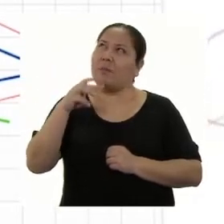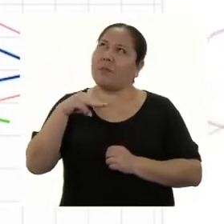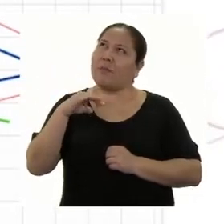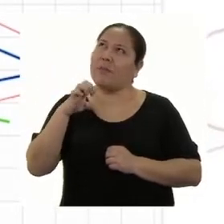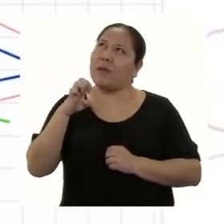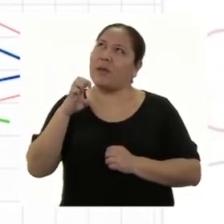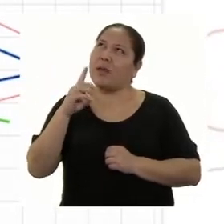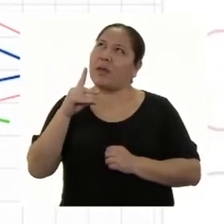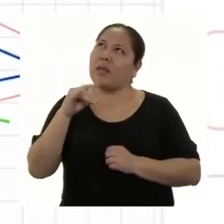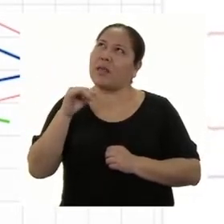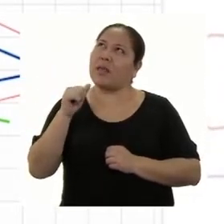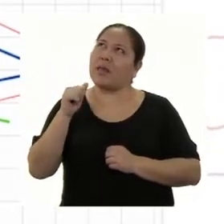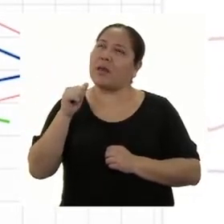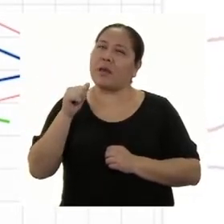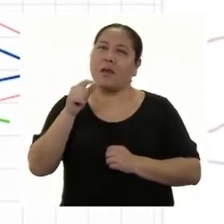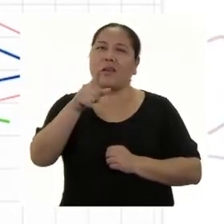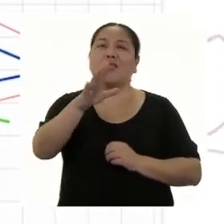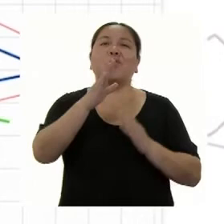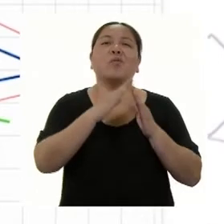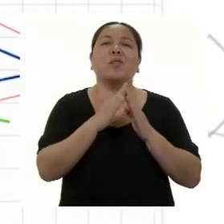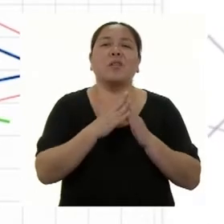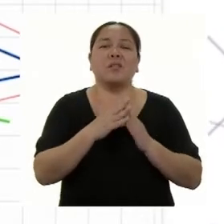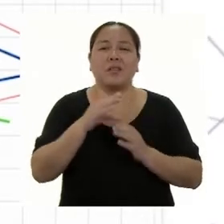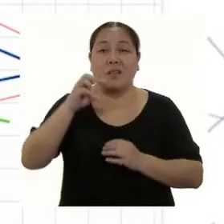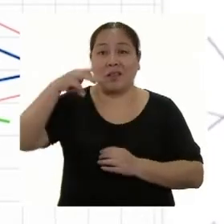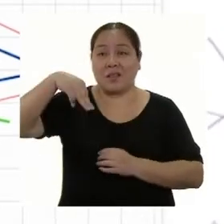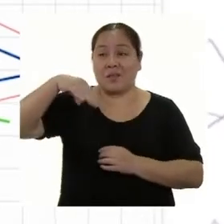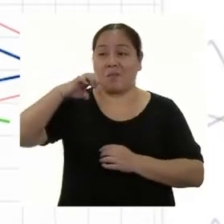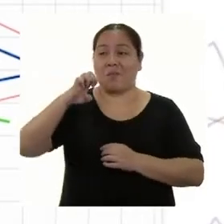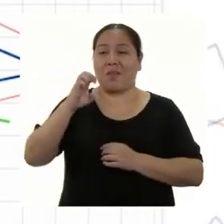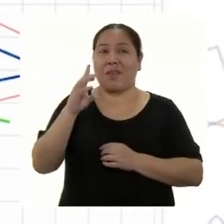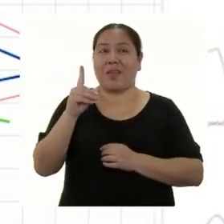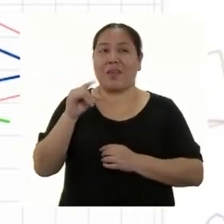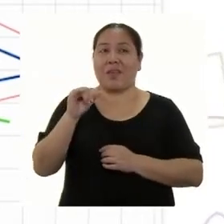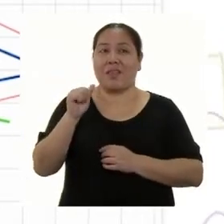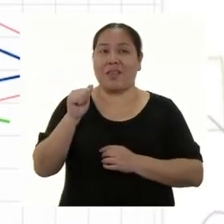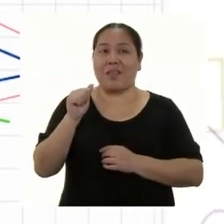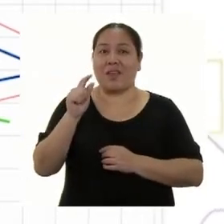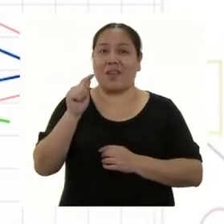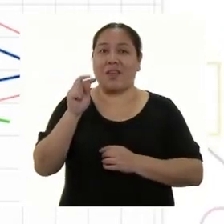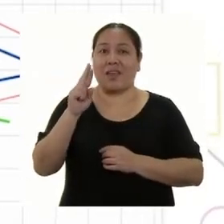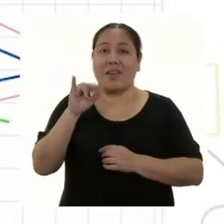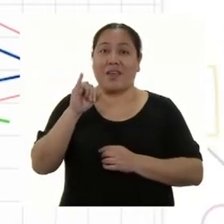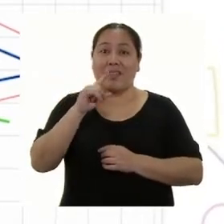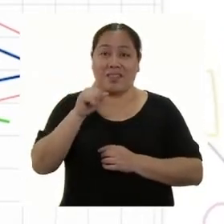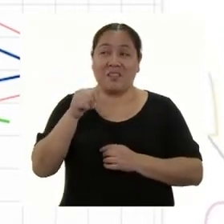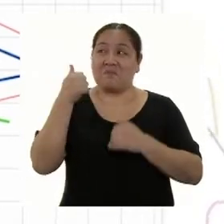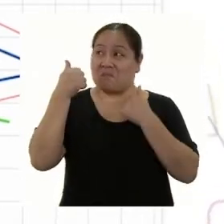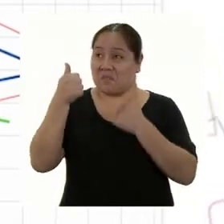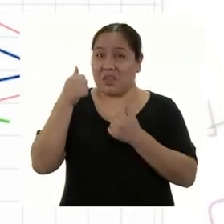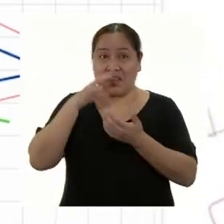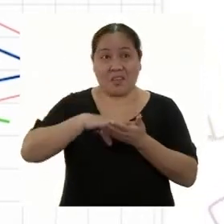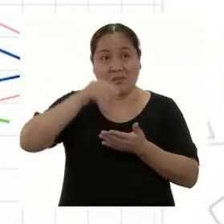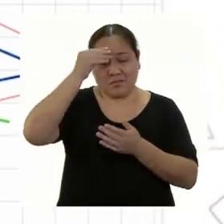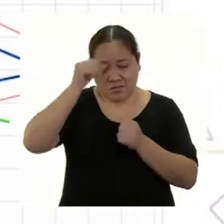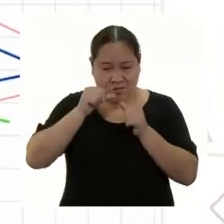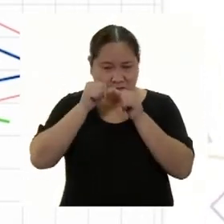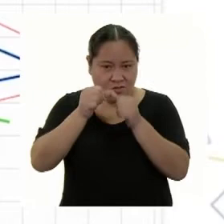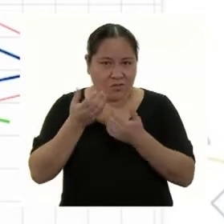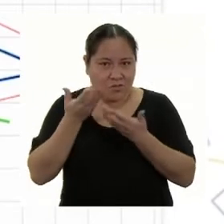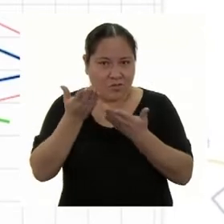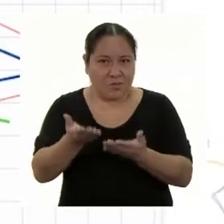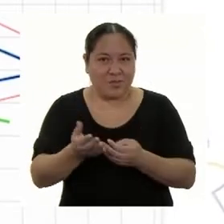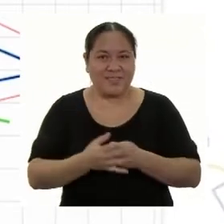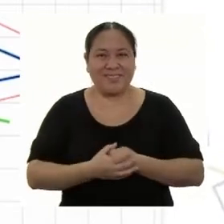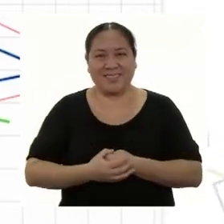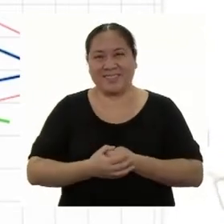A ver, ¿qué dicen en casa? mediatrices. Vamos bien con lo aprendido anteriormente. Podemos avanzar.